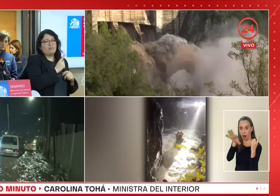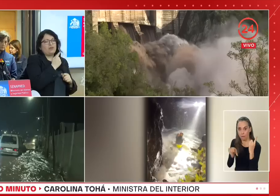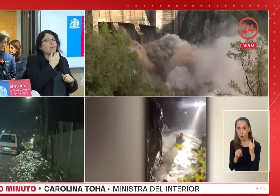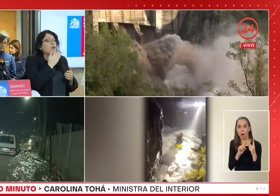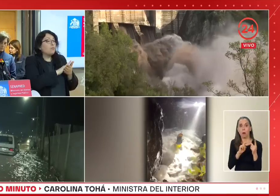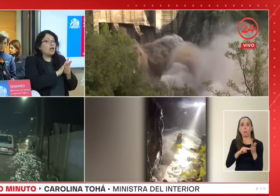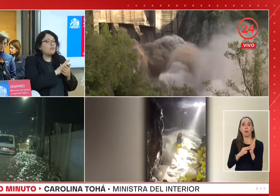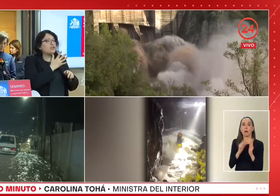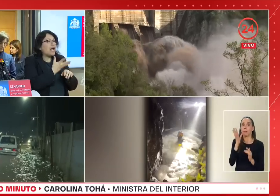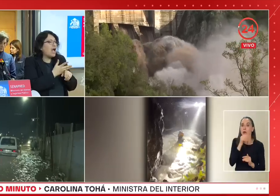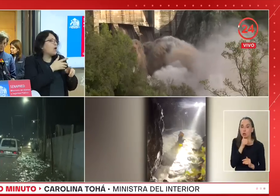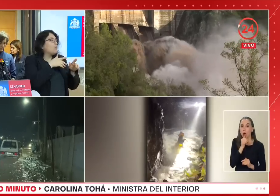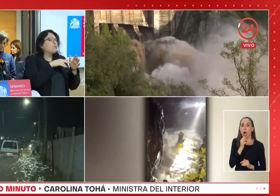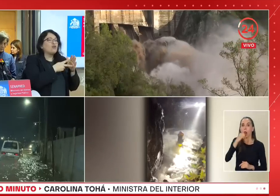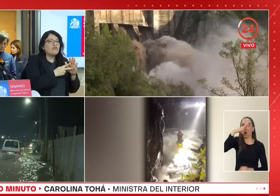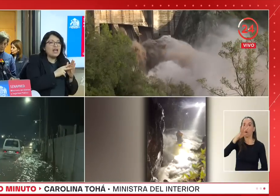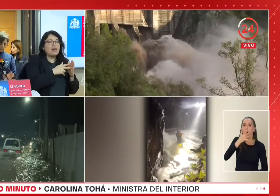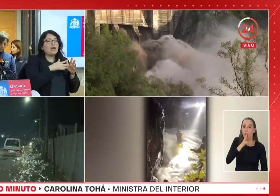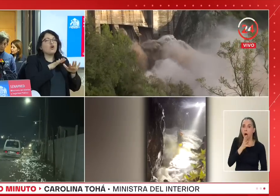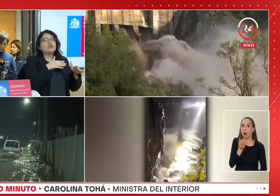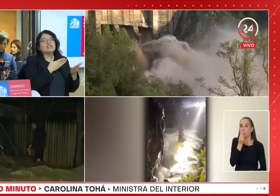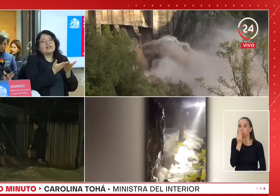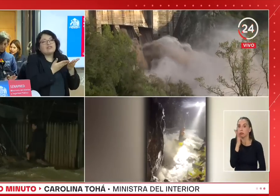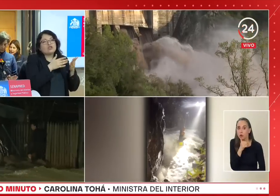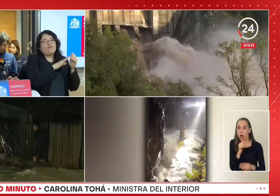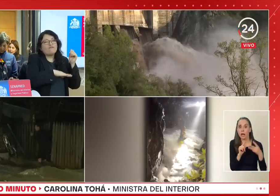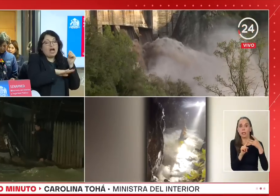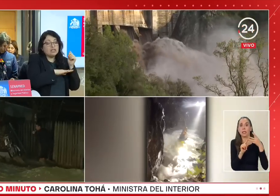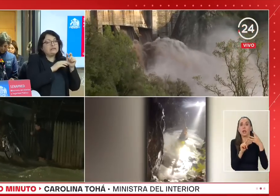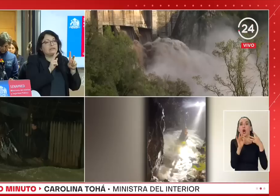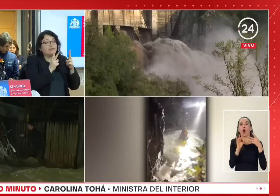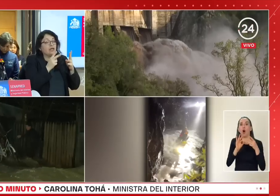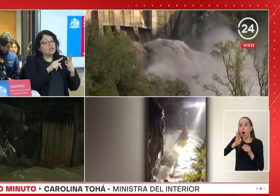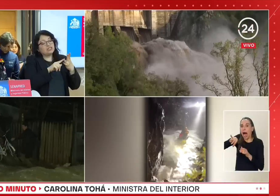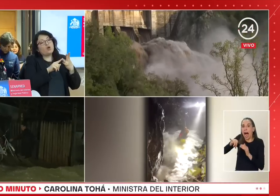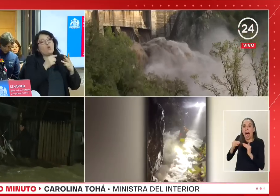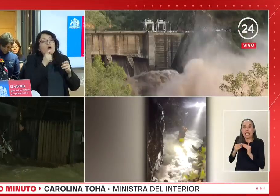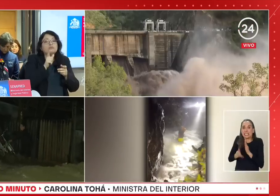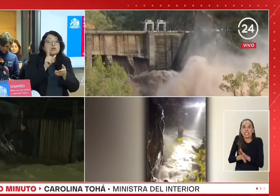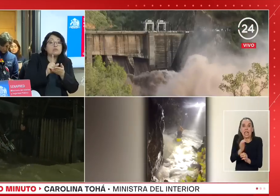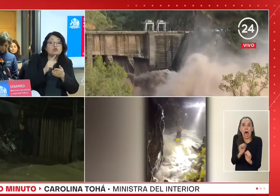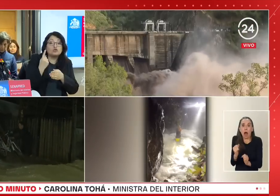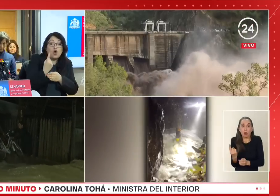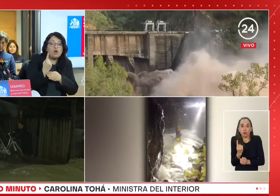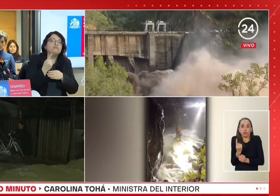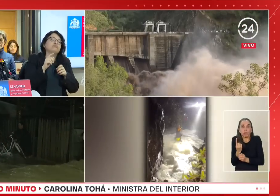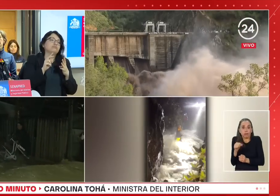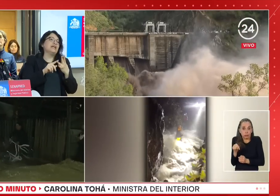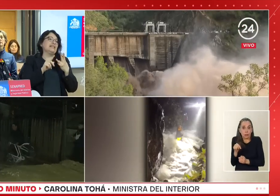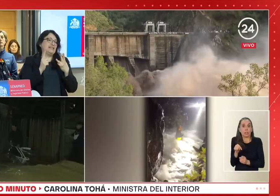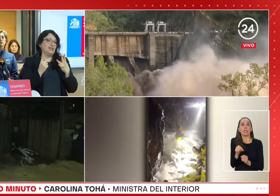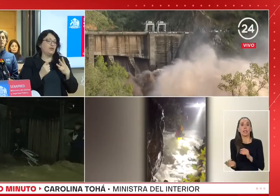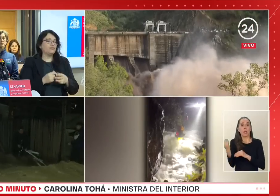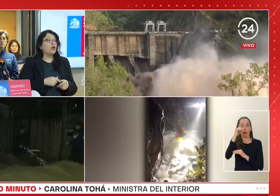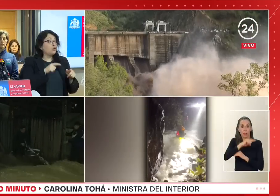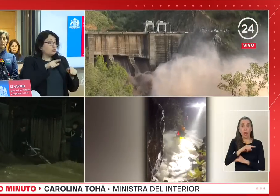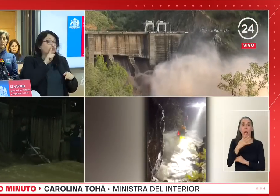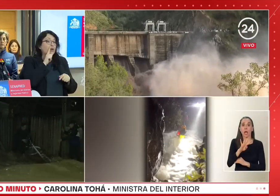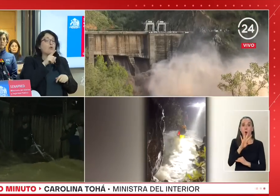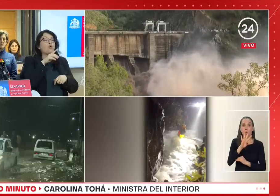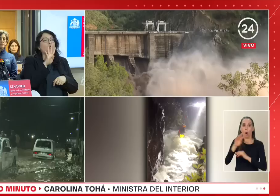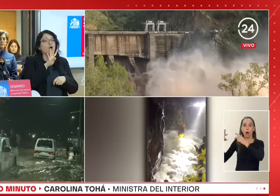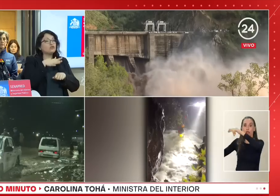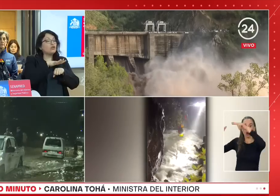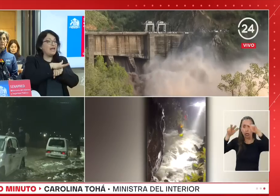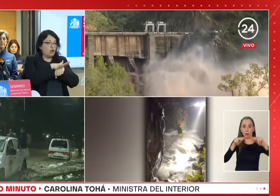problemas de suministro de cosas básicas y En tercer lugar cuando hay simplemente aislamiento se ha dispuesto durante el día de cuatro helicópteros